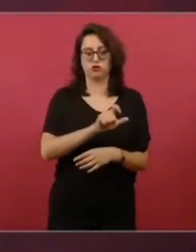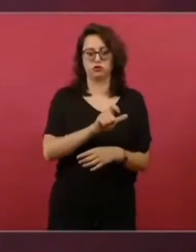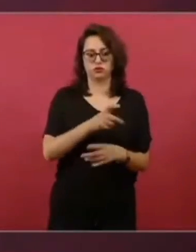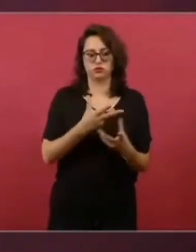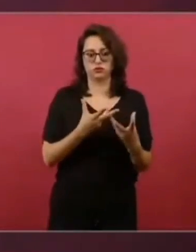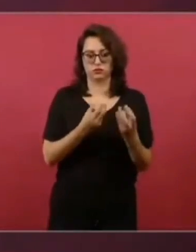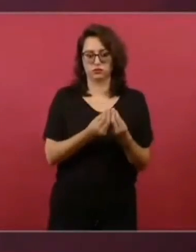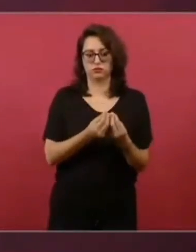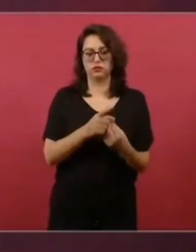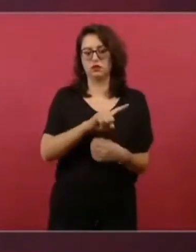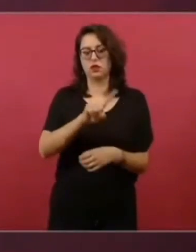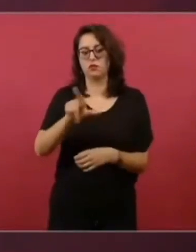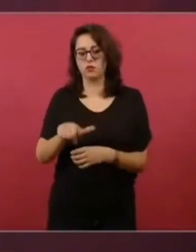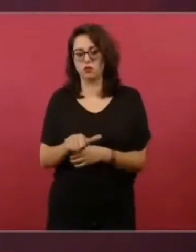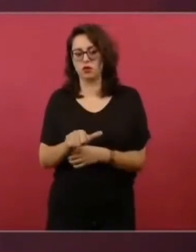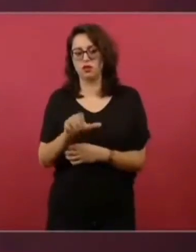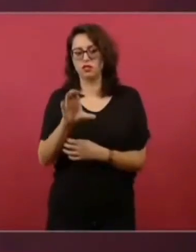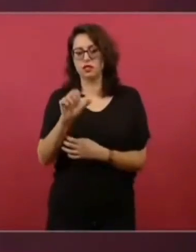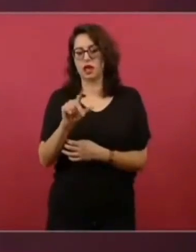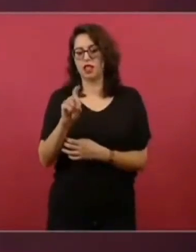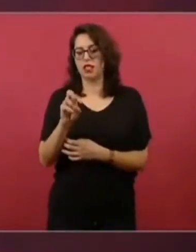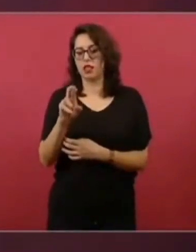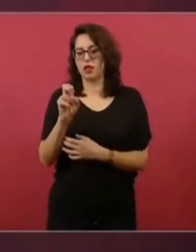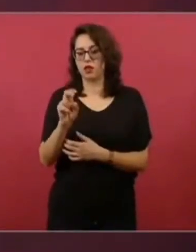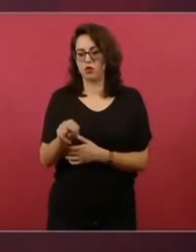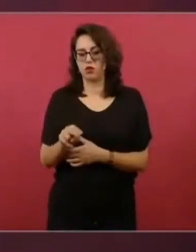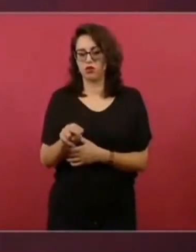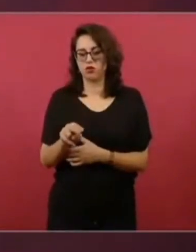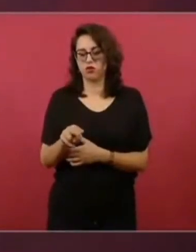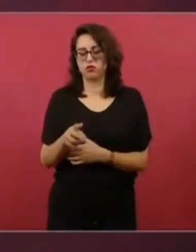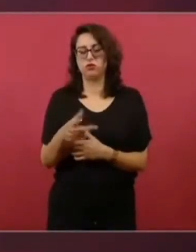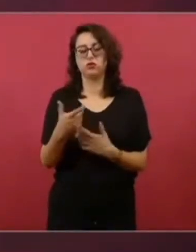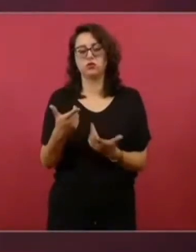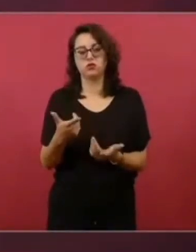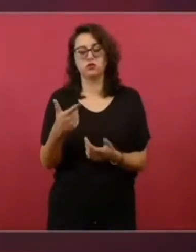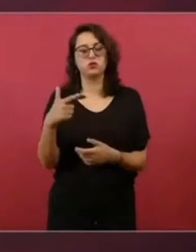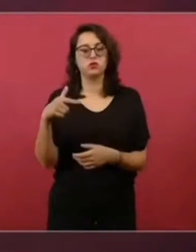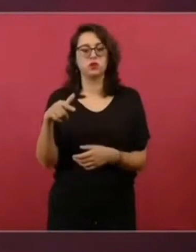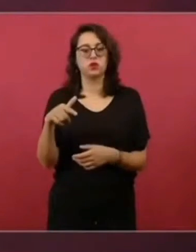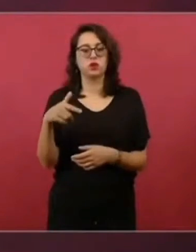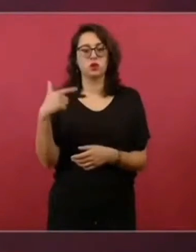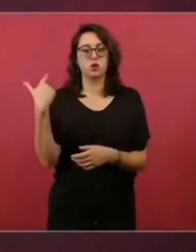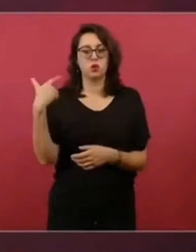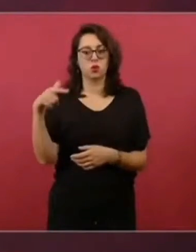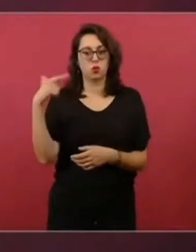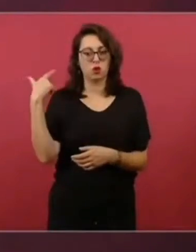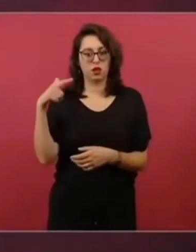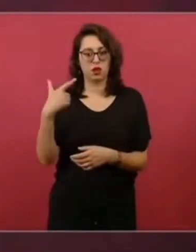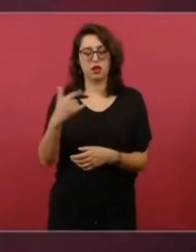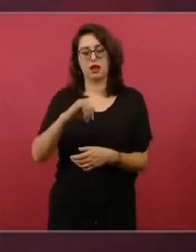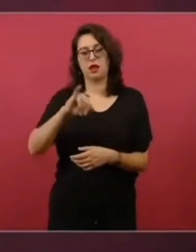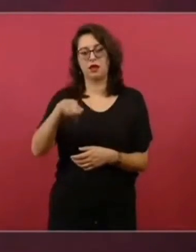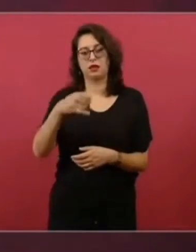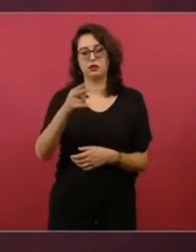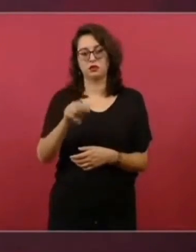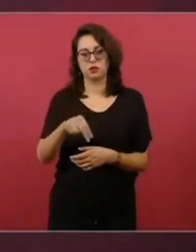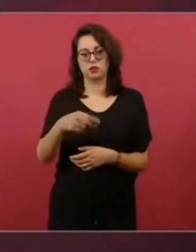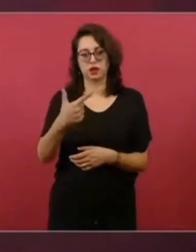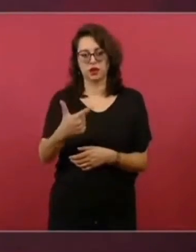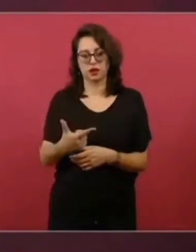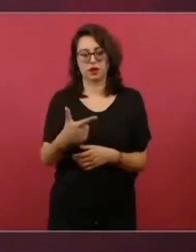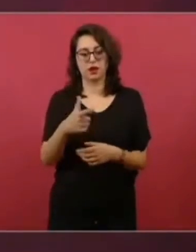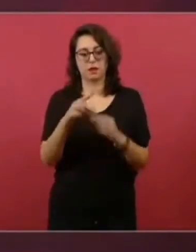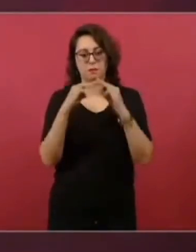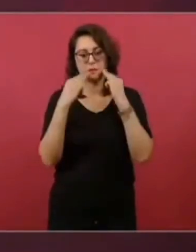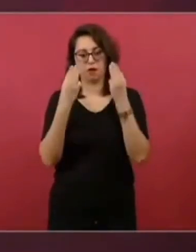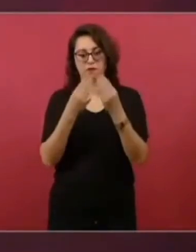toma mucha fuerza el Grupo de Guadalajara, los que existen